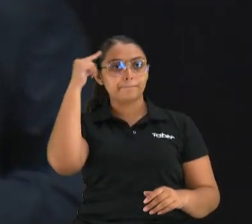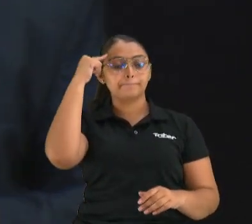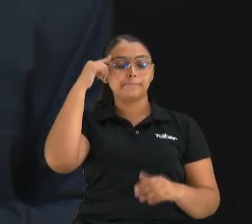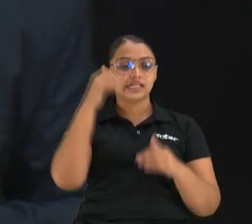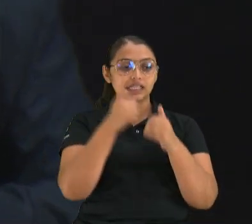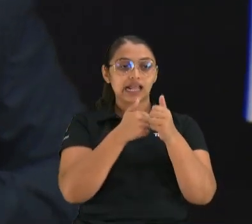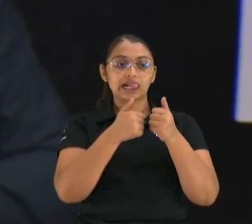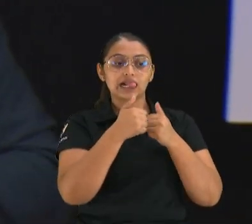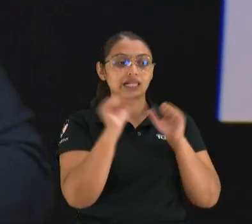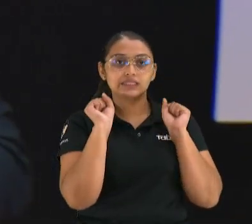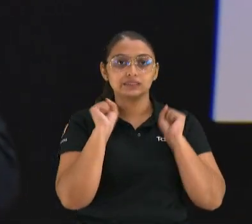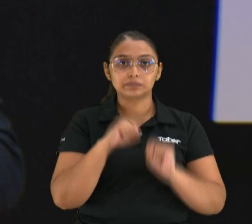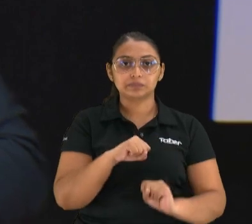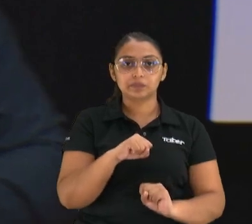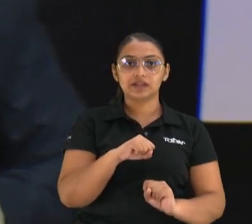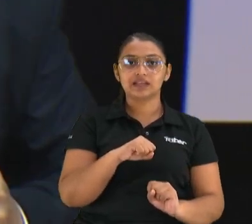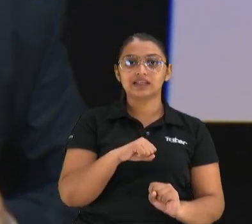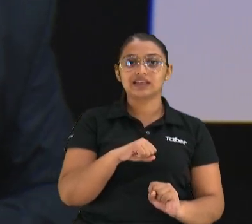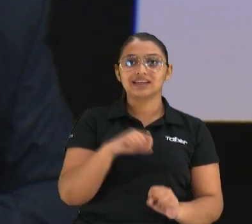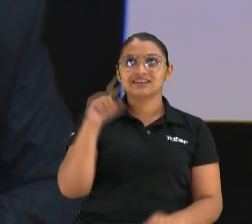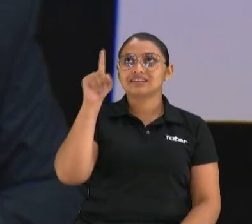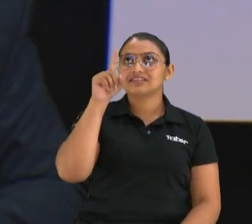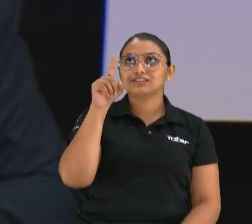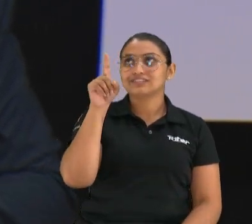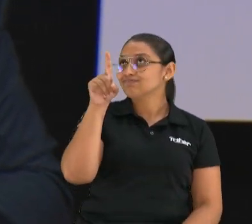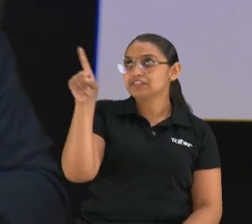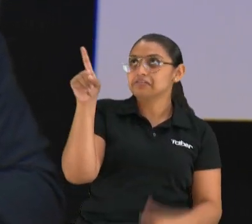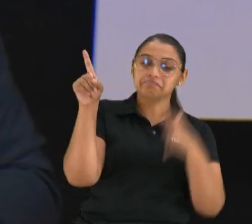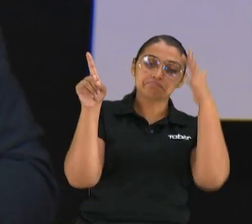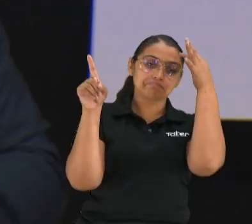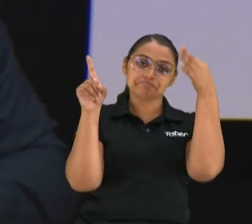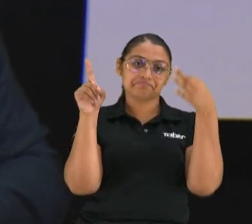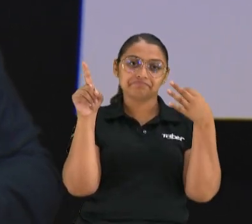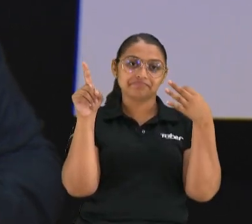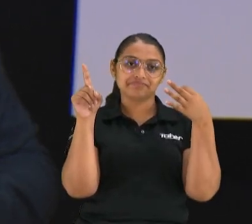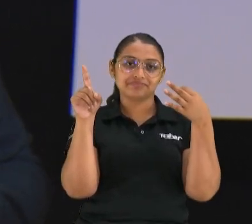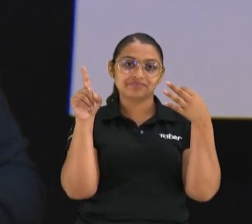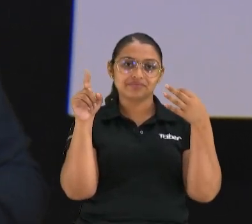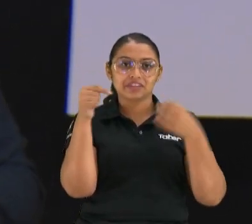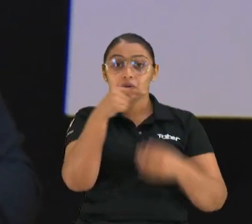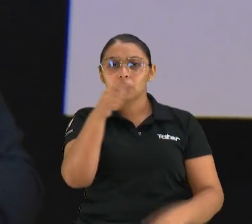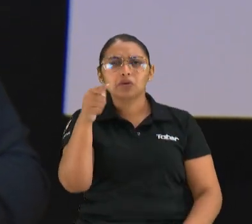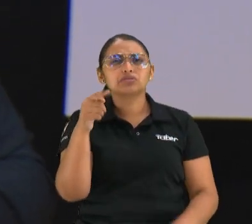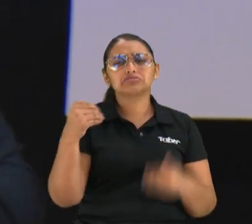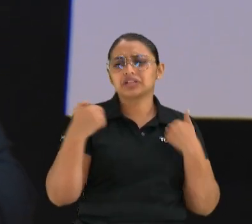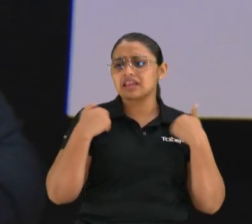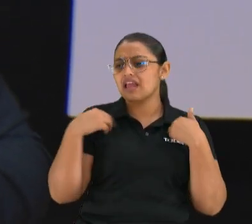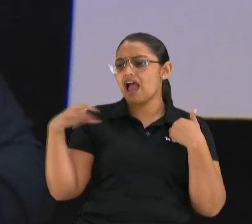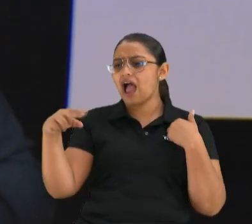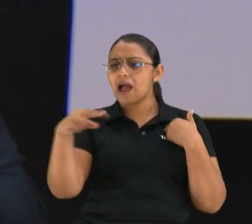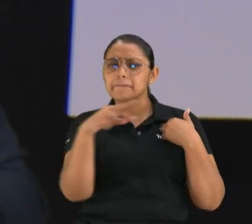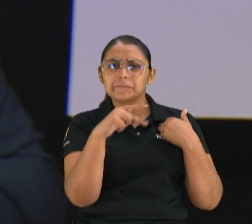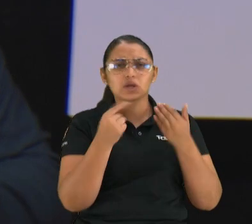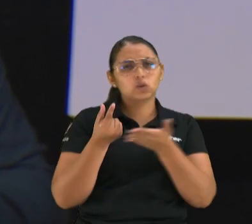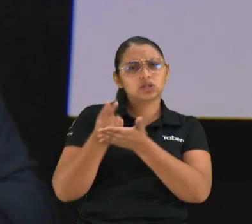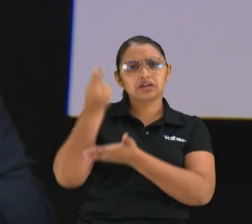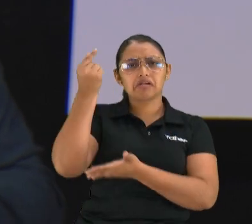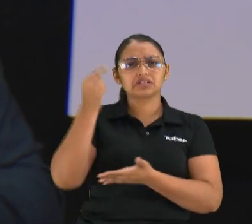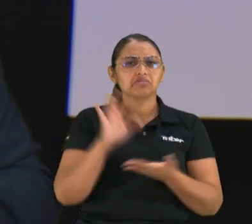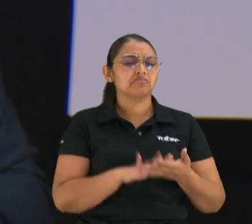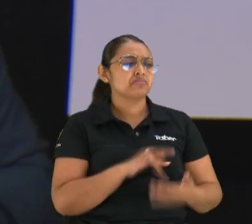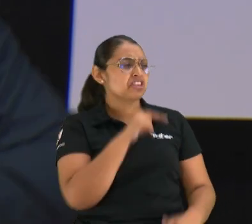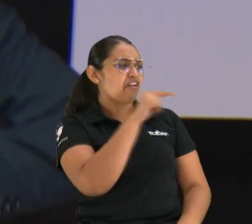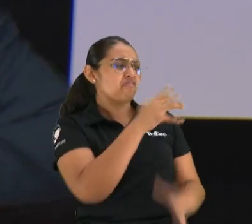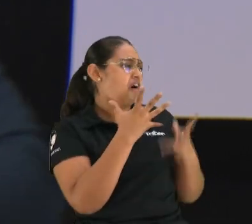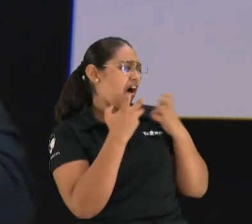un amigo una amiga de esas que son bien inteligentes pero son bien pasmados no tienes una amiga un compañero de universidad y ya vamos con tus casas queriendo